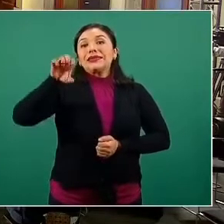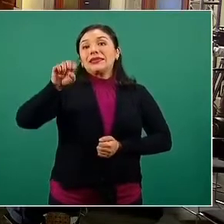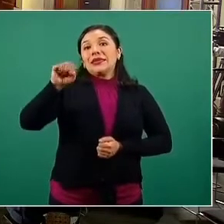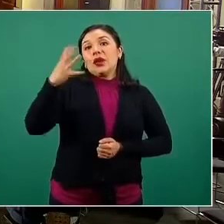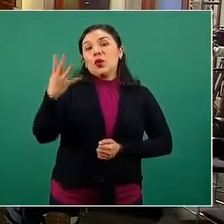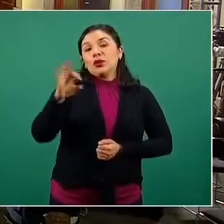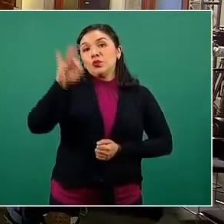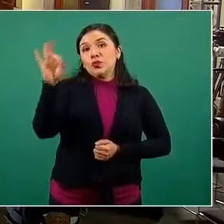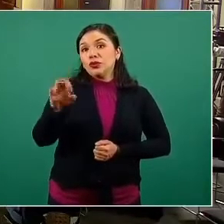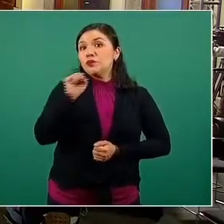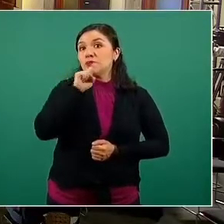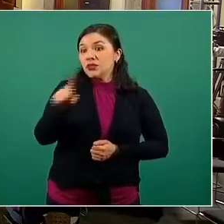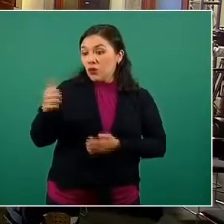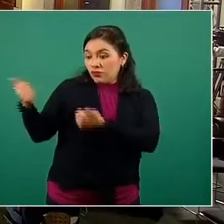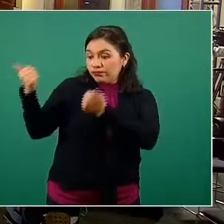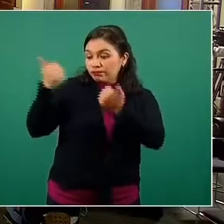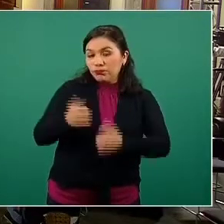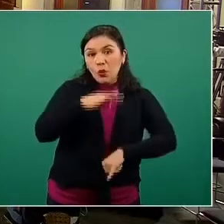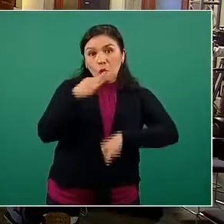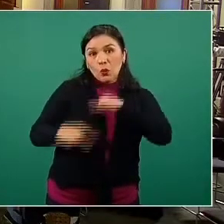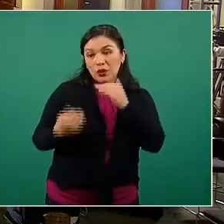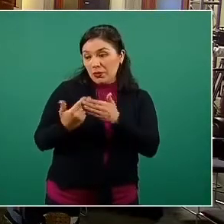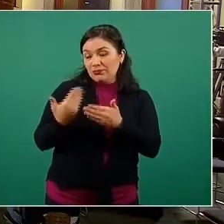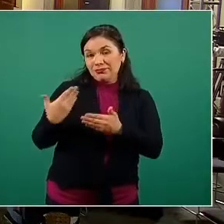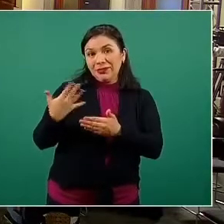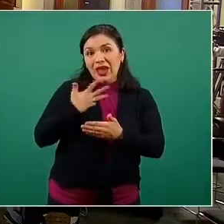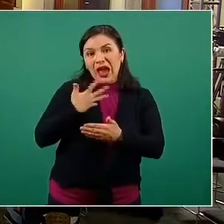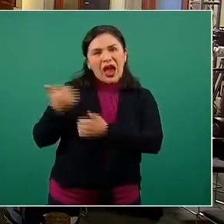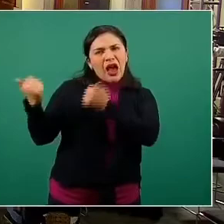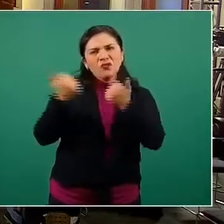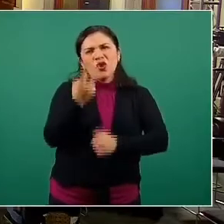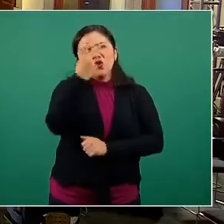64% de ese paquete que en su momento llegaron